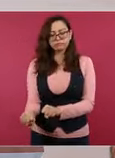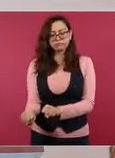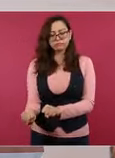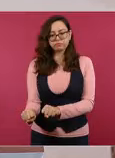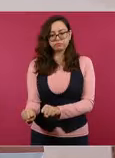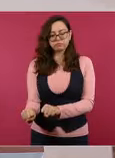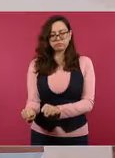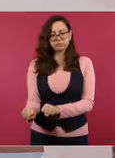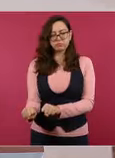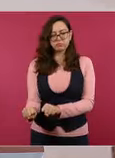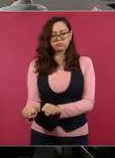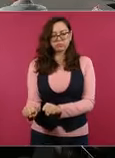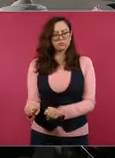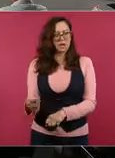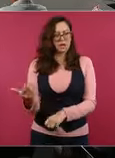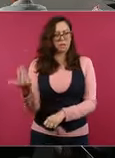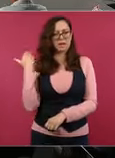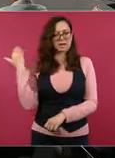Benito Juárez,